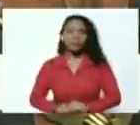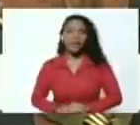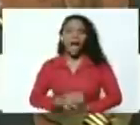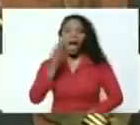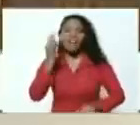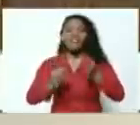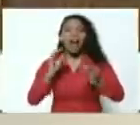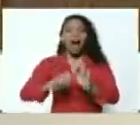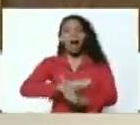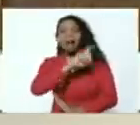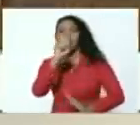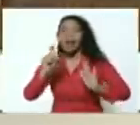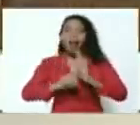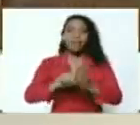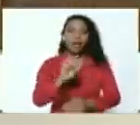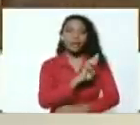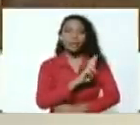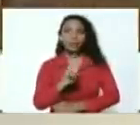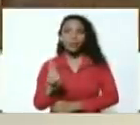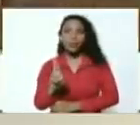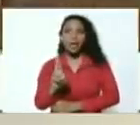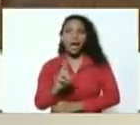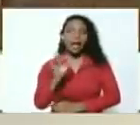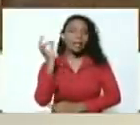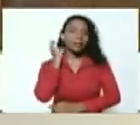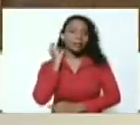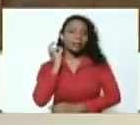fiscal general de la República,